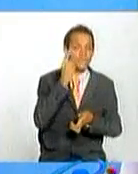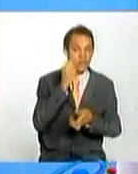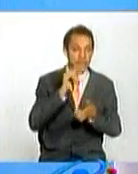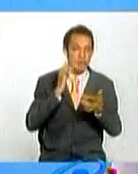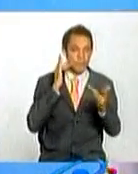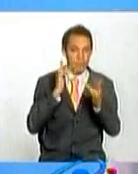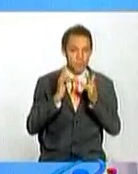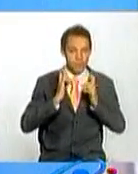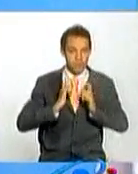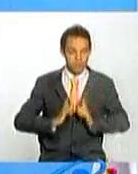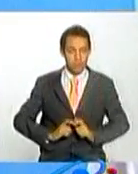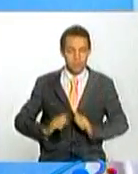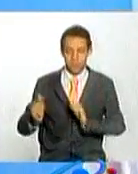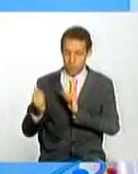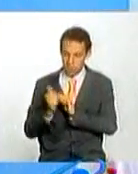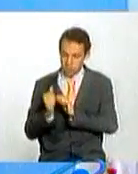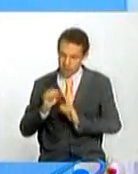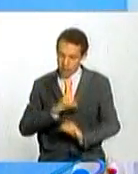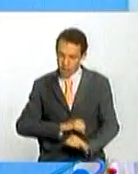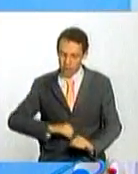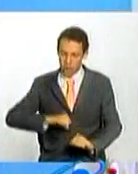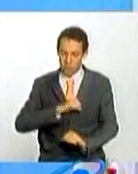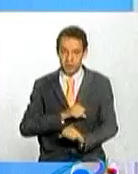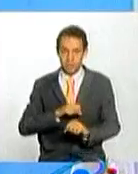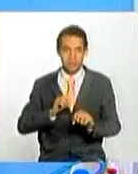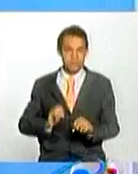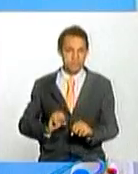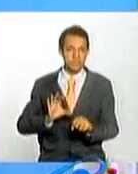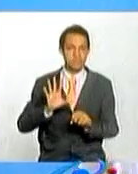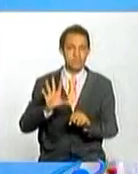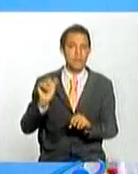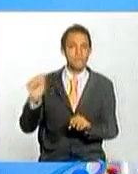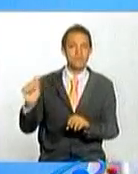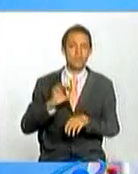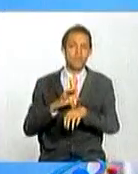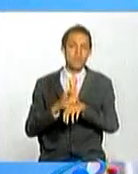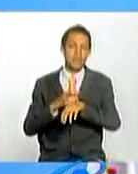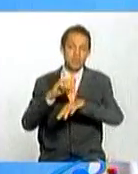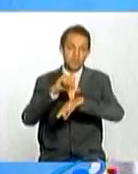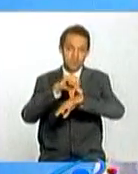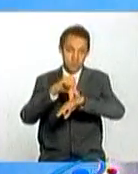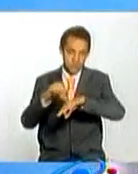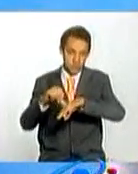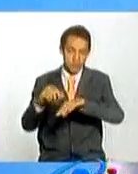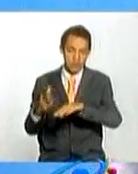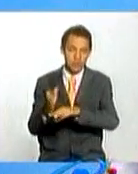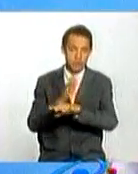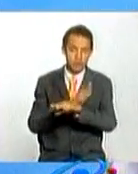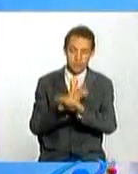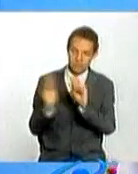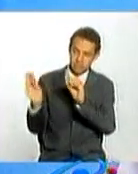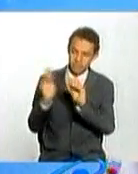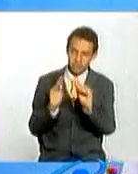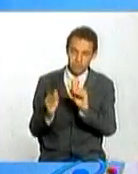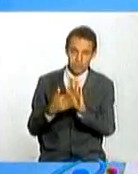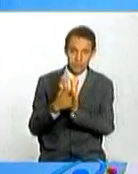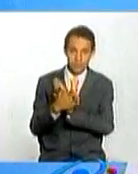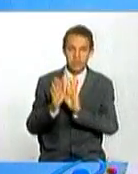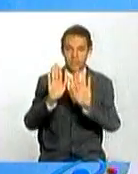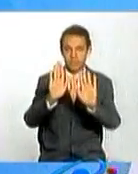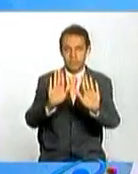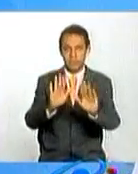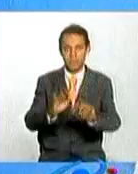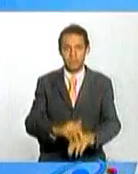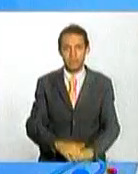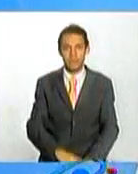Vital con el doctor Mauricio Rojas Barreto, médico cirujano especializado en métodos diagnósticos, hoy hablando de ecografías. Ya